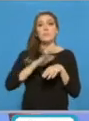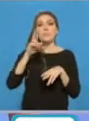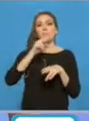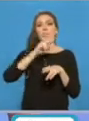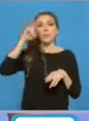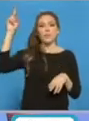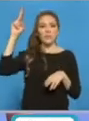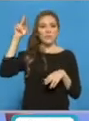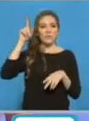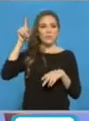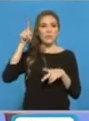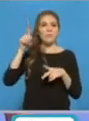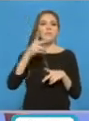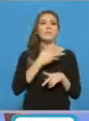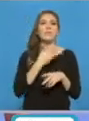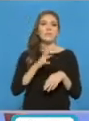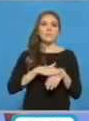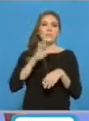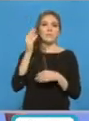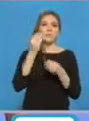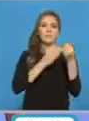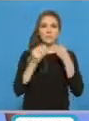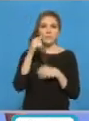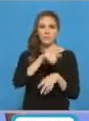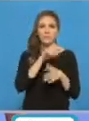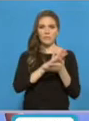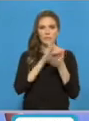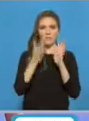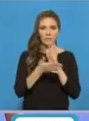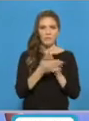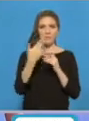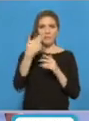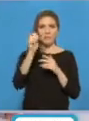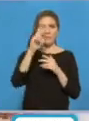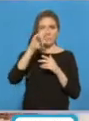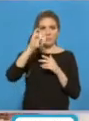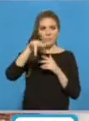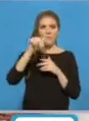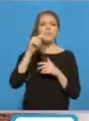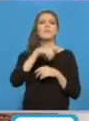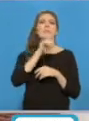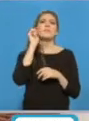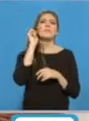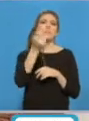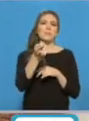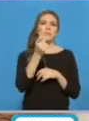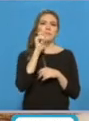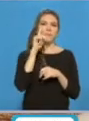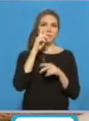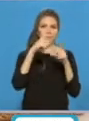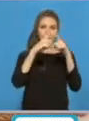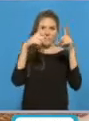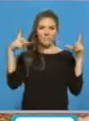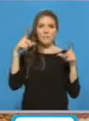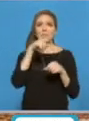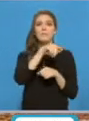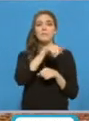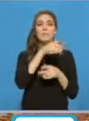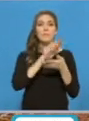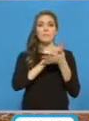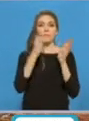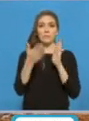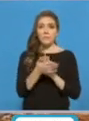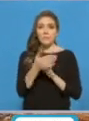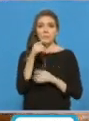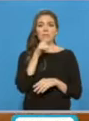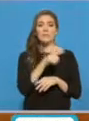es muy común este tipo de tortillas y bueno, ¿qué pasa con ellas? Aquí la estamos viendo en pantalla. Las tortillas de harina